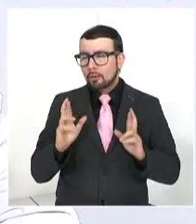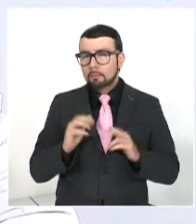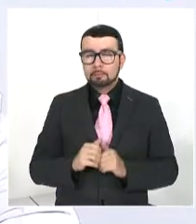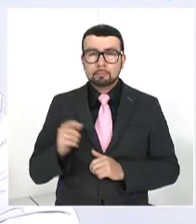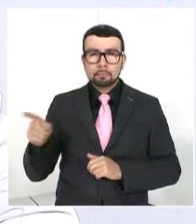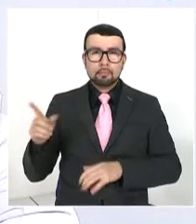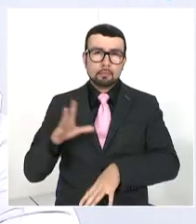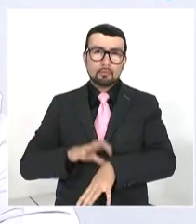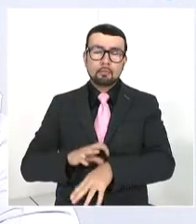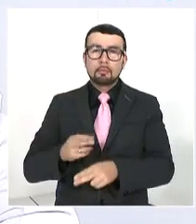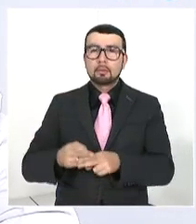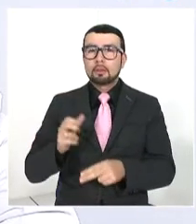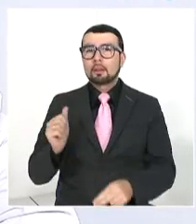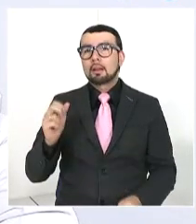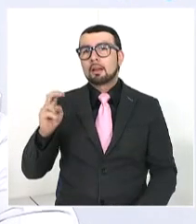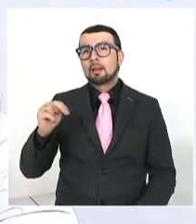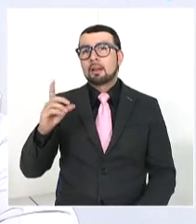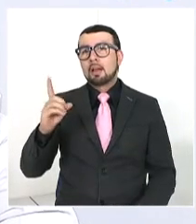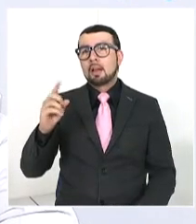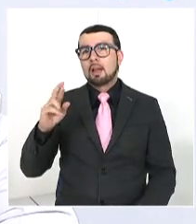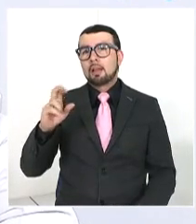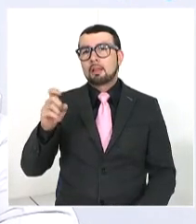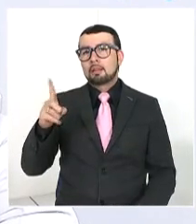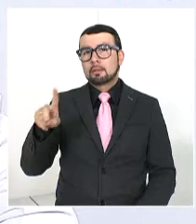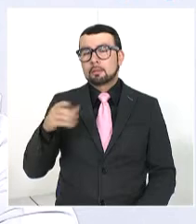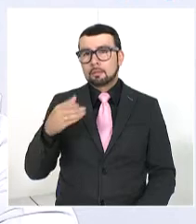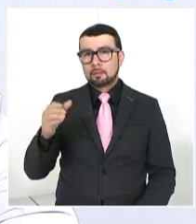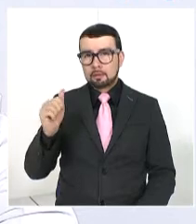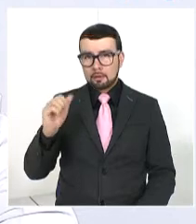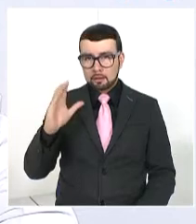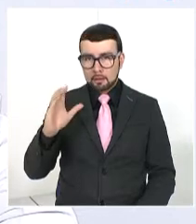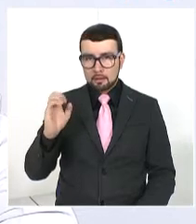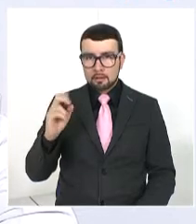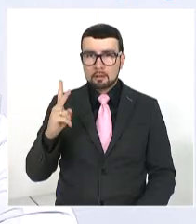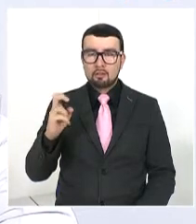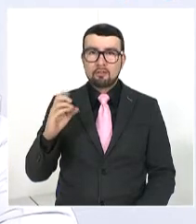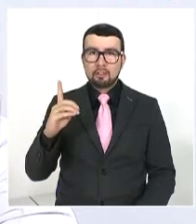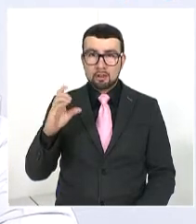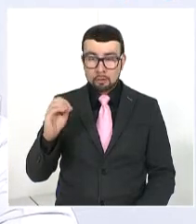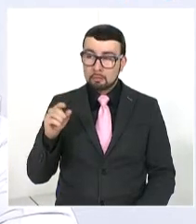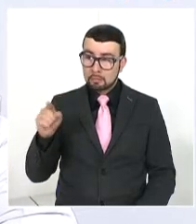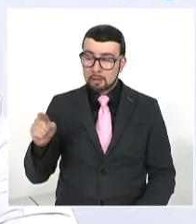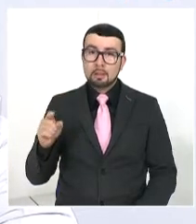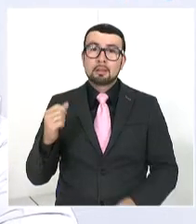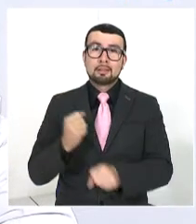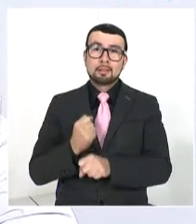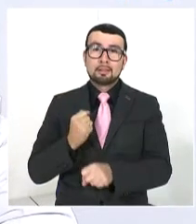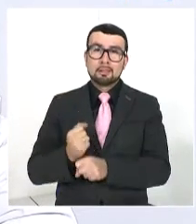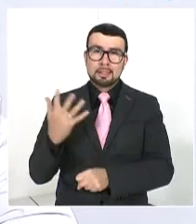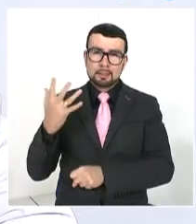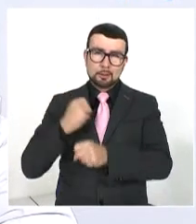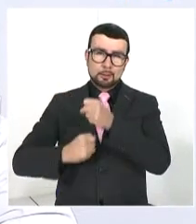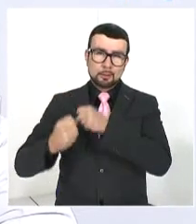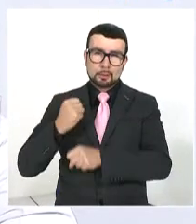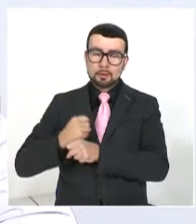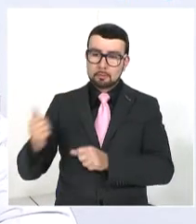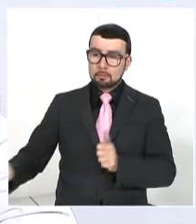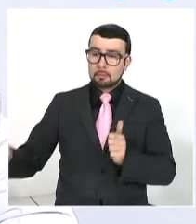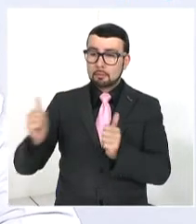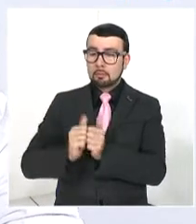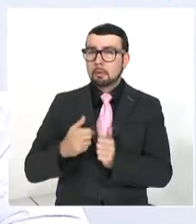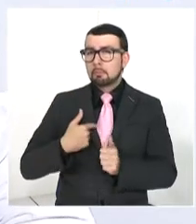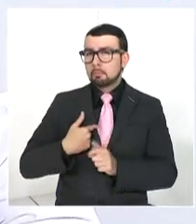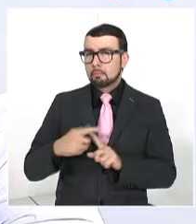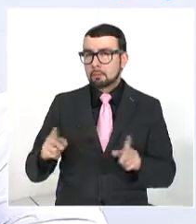Andrés Acevedo Nieto ha sido compañero de trabajo nuestro hace unos 5 años, pero quiero que conozcan